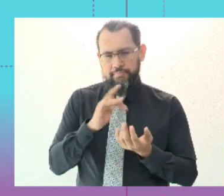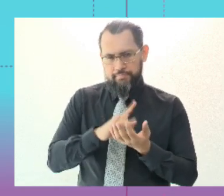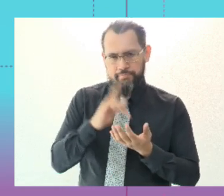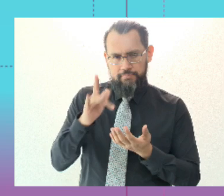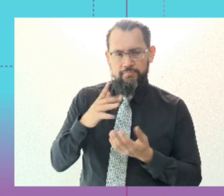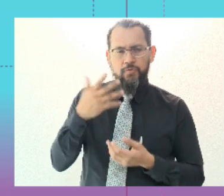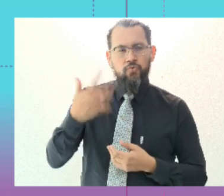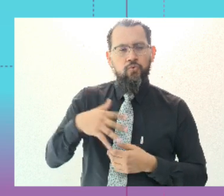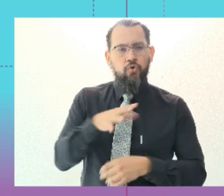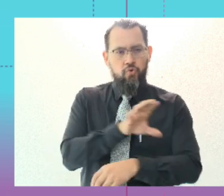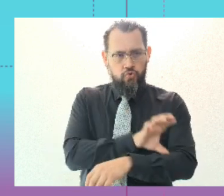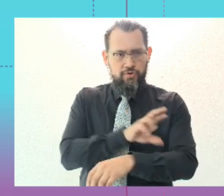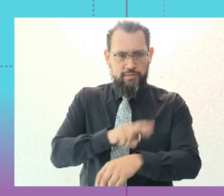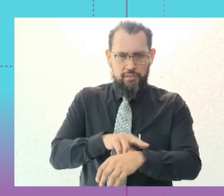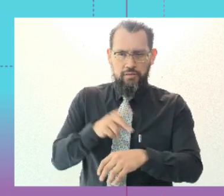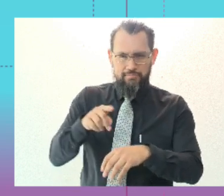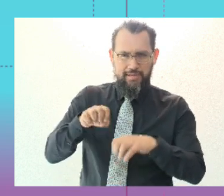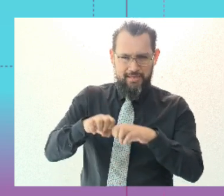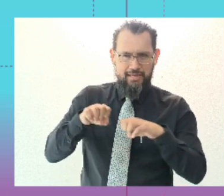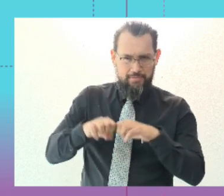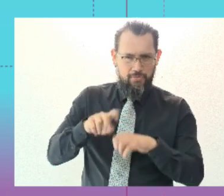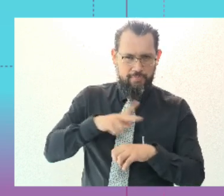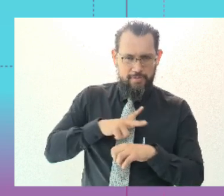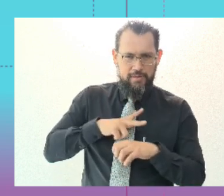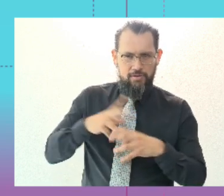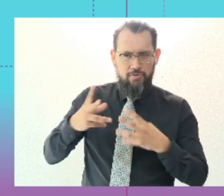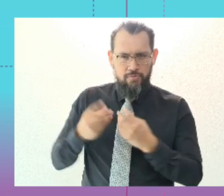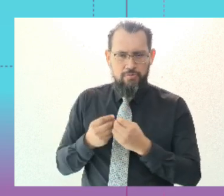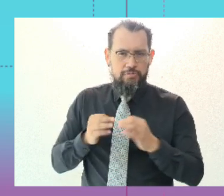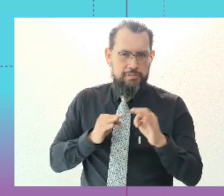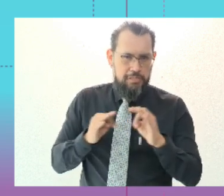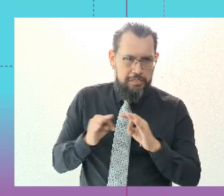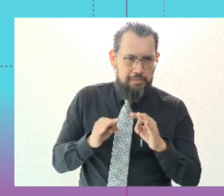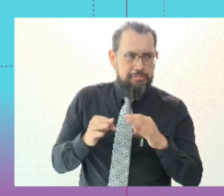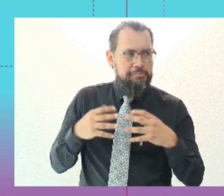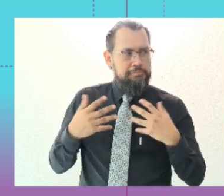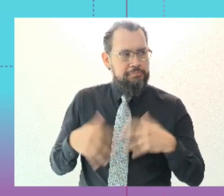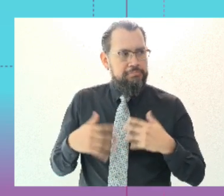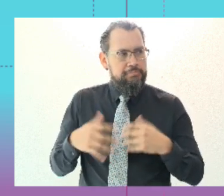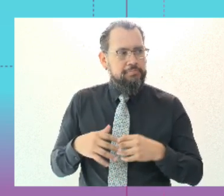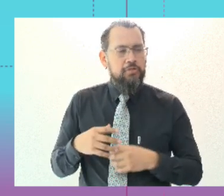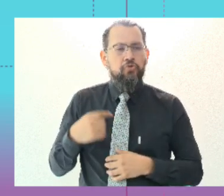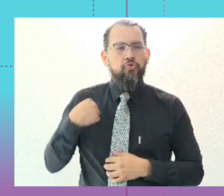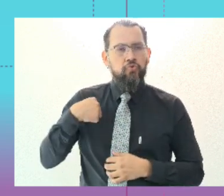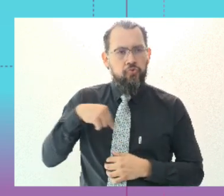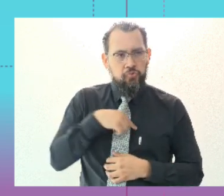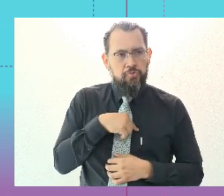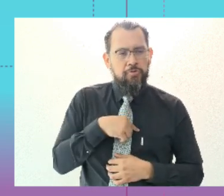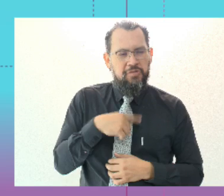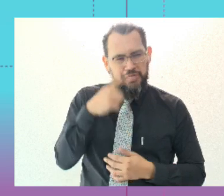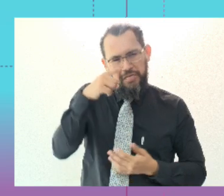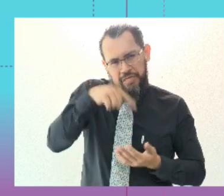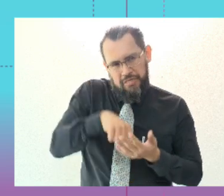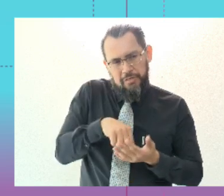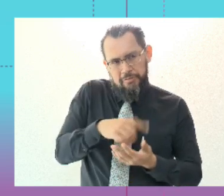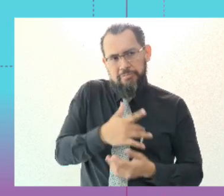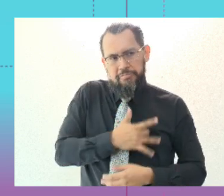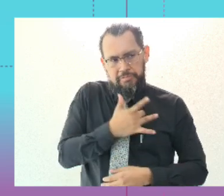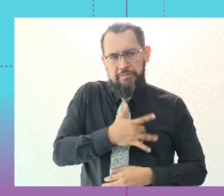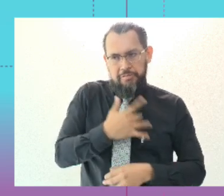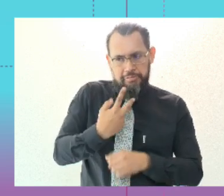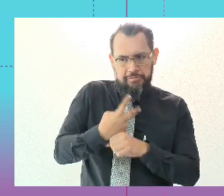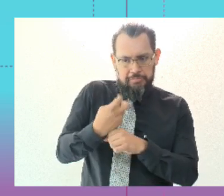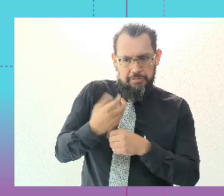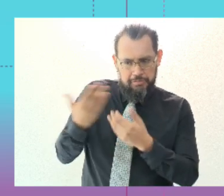ERA Coordinador de Archivos del Instituto, a mi equipo, ¿no? Que con el trabajo que hemos hecho, bueno, pues creo que hemos sido merecedores a esta